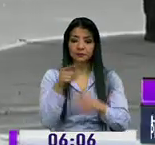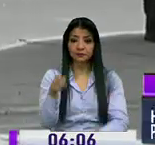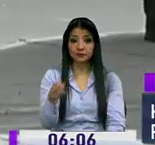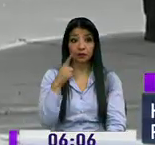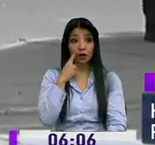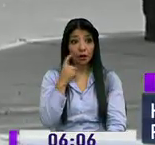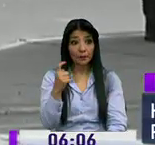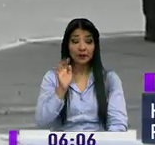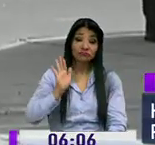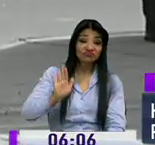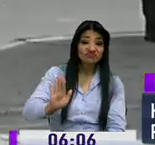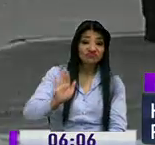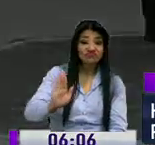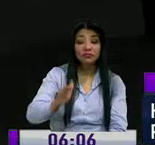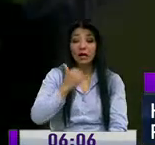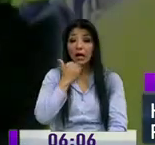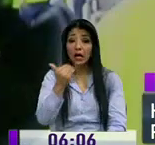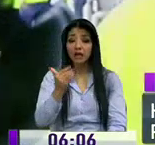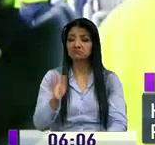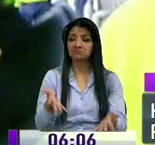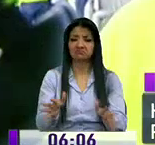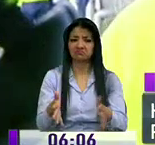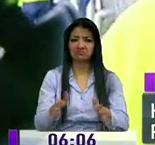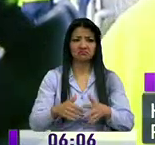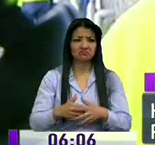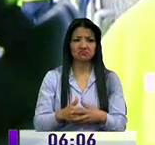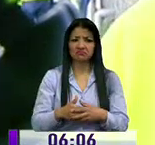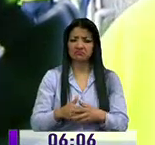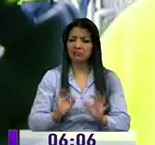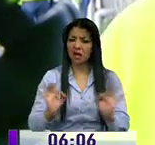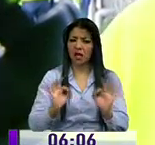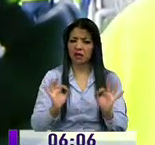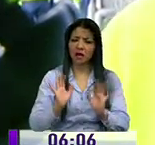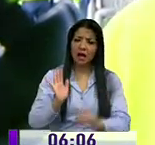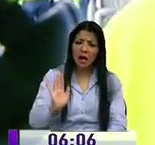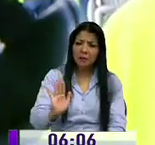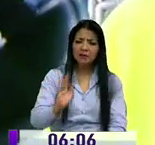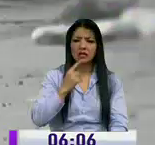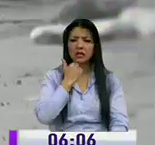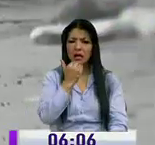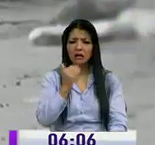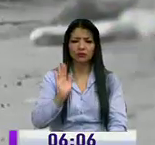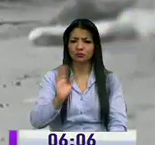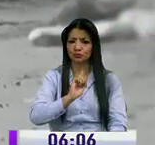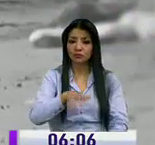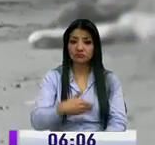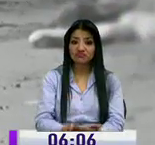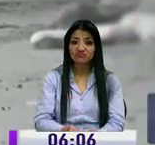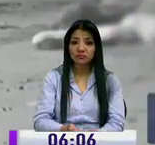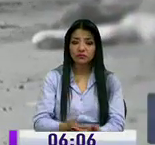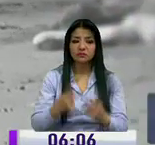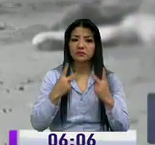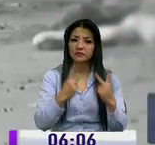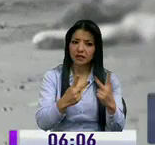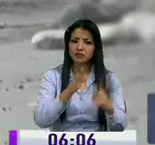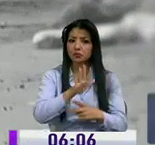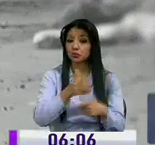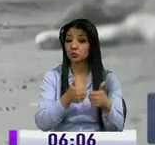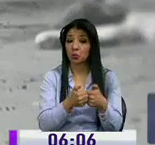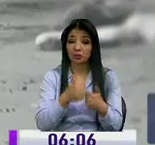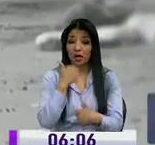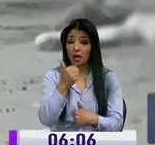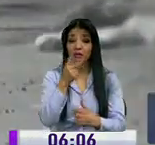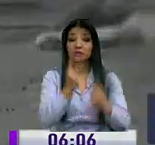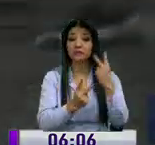recibido amenazas recientes. No, ella no manifiesta nada. Aparentemente él había venido acá a verle a su pareja sentimental,